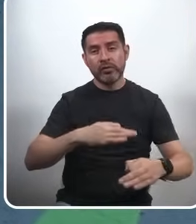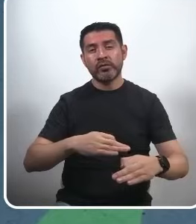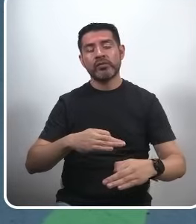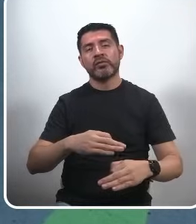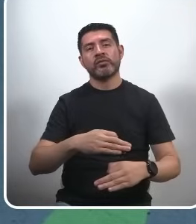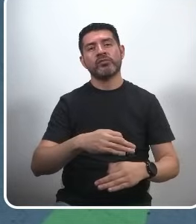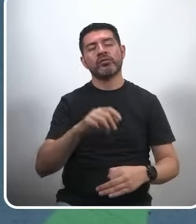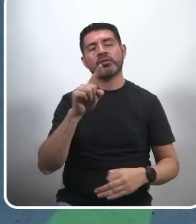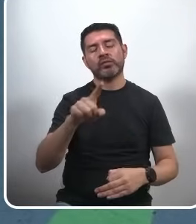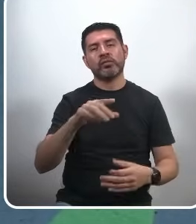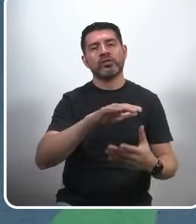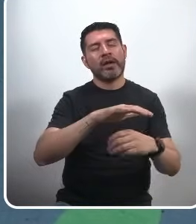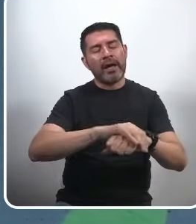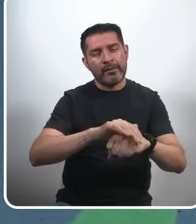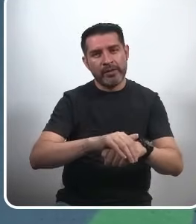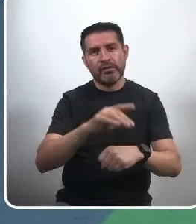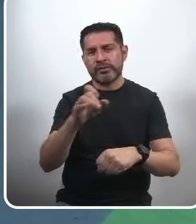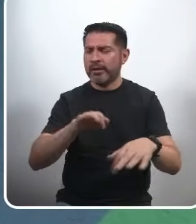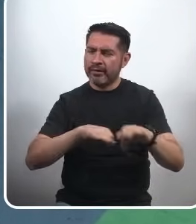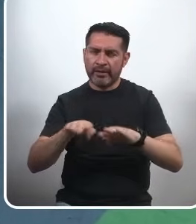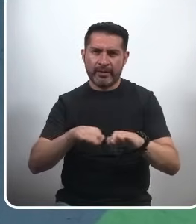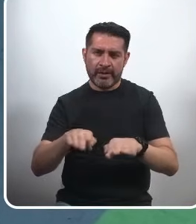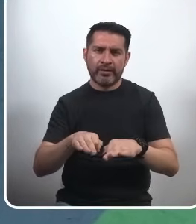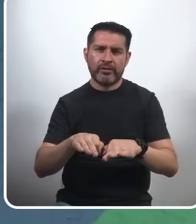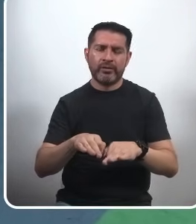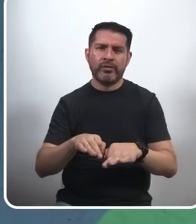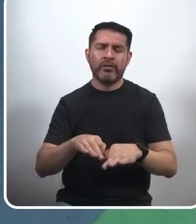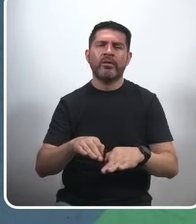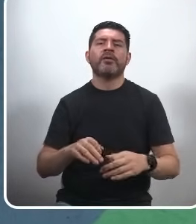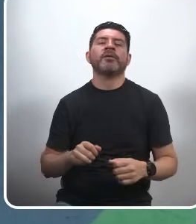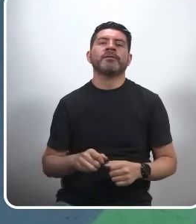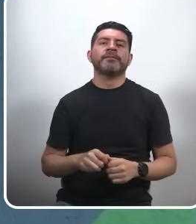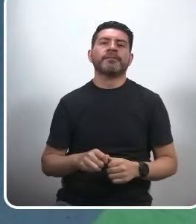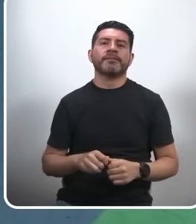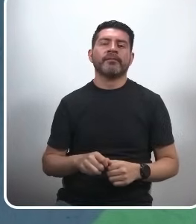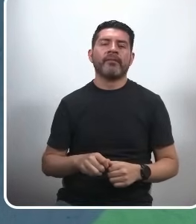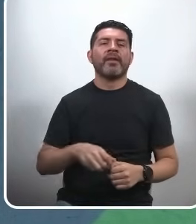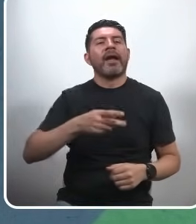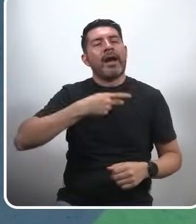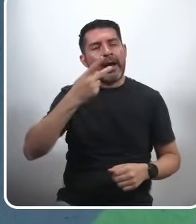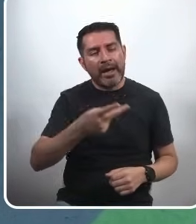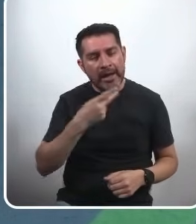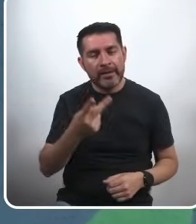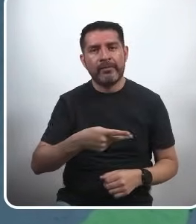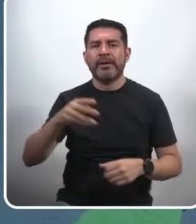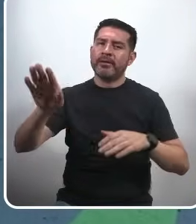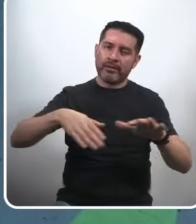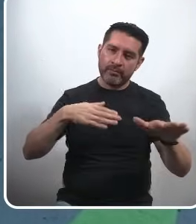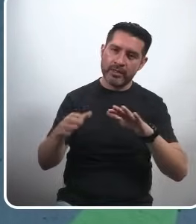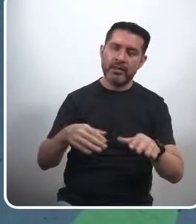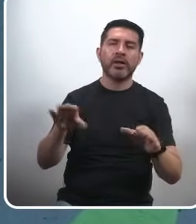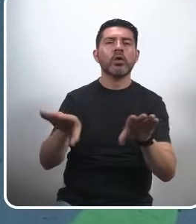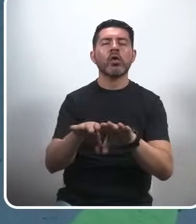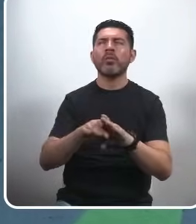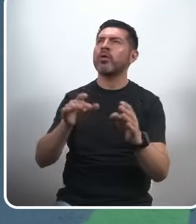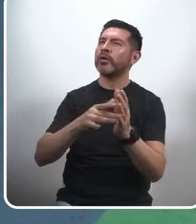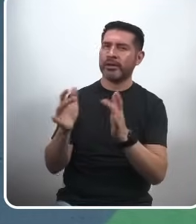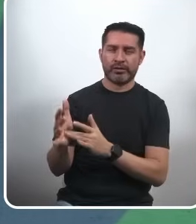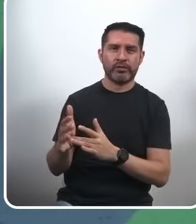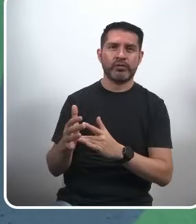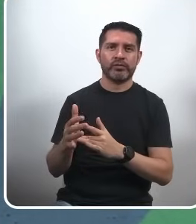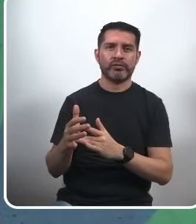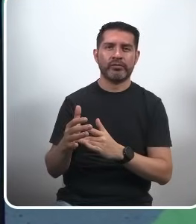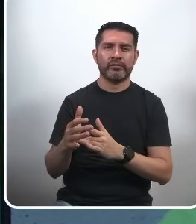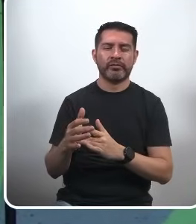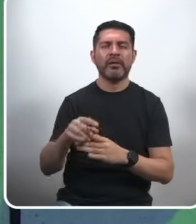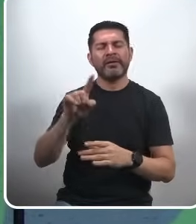saben que nuestras vidas, familias, escuela, trabajo, amistades cambiaría si aprendemos a llevarnos tan bien como Jesús nos trata